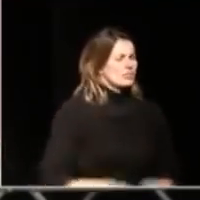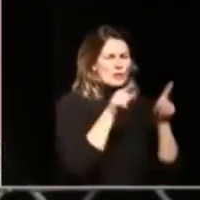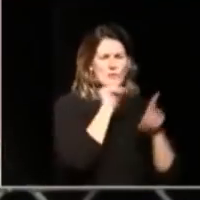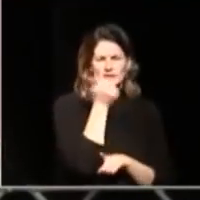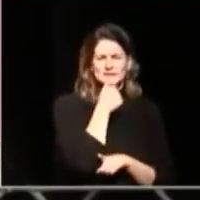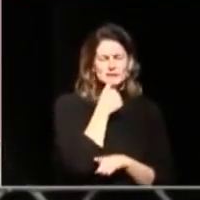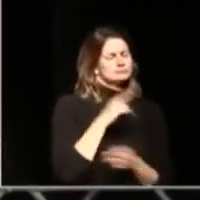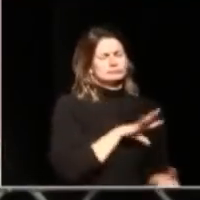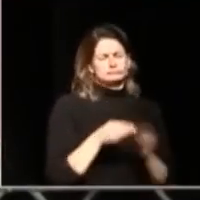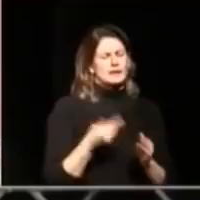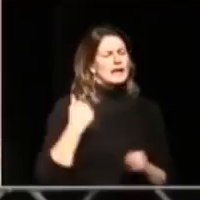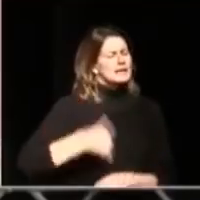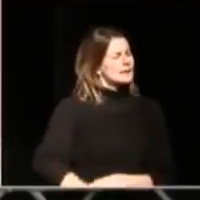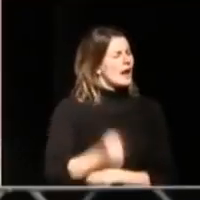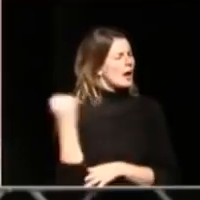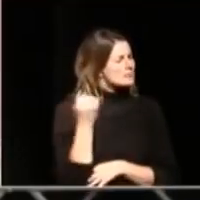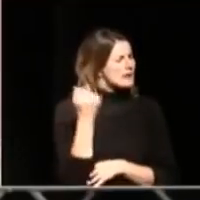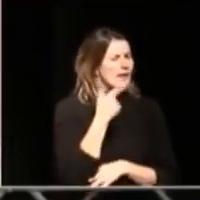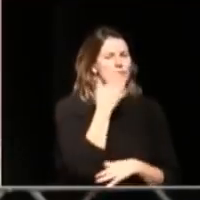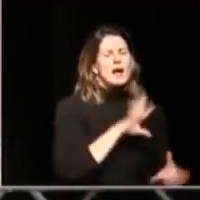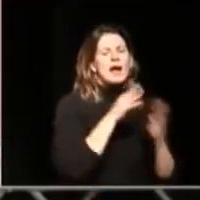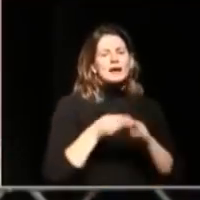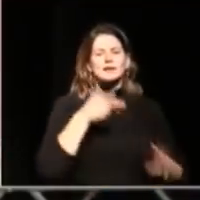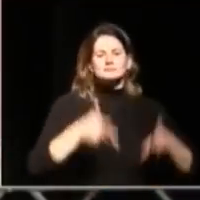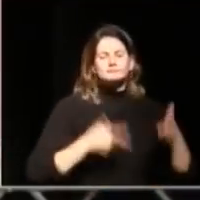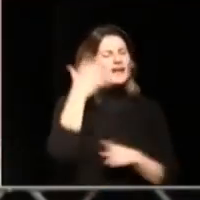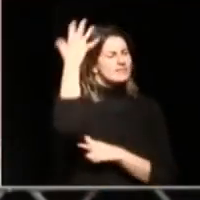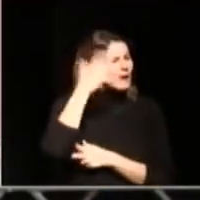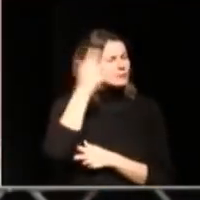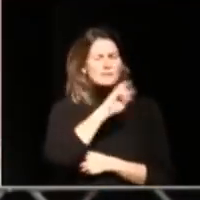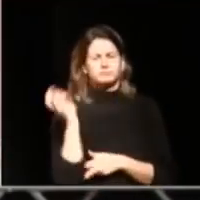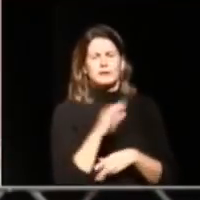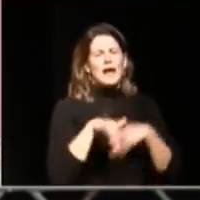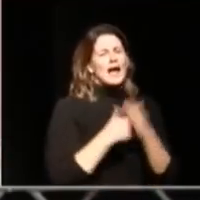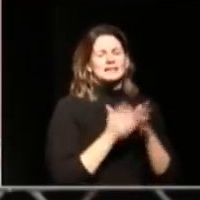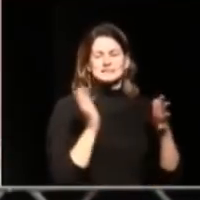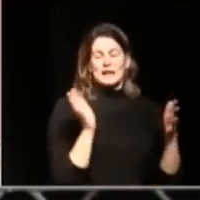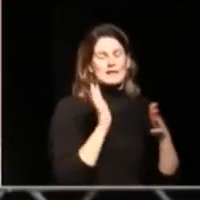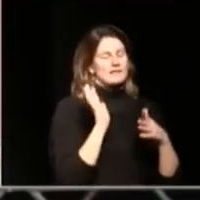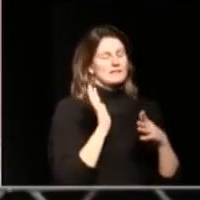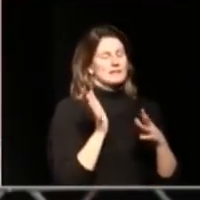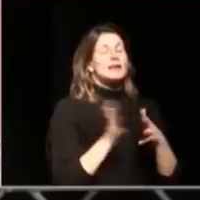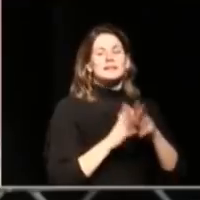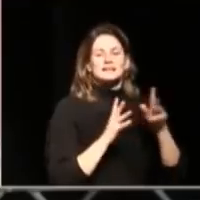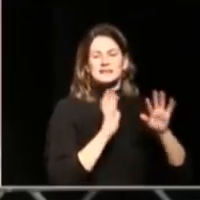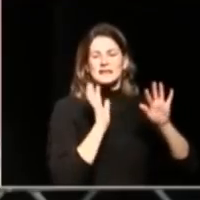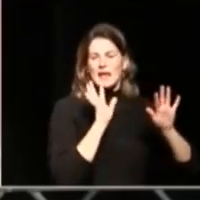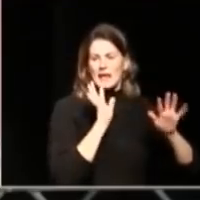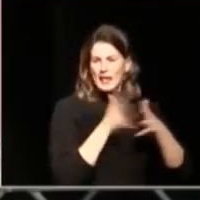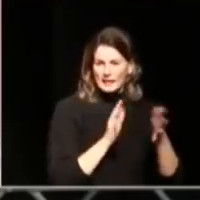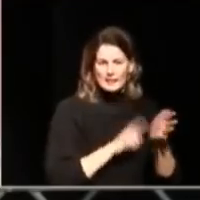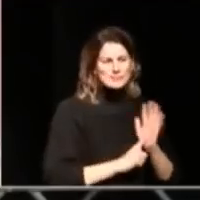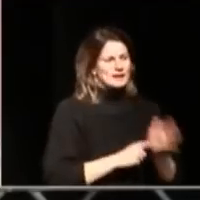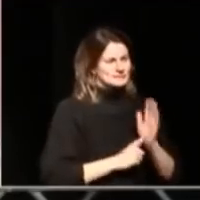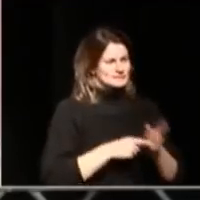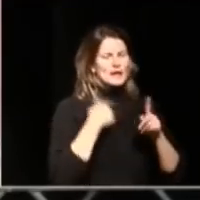necesario. Han amenazado con aplicarlo en Euskadi, en Navarra, incluso en Castilla-La Mancha porque gobierna Podemos. Están tratando